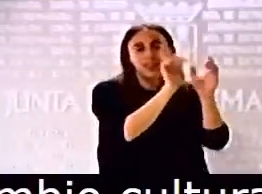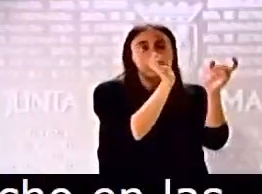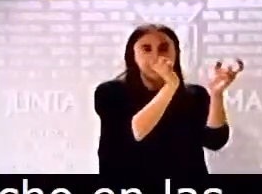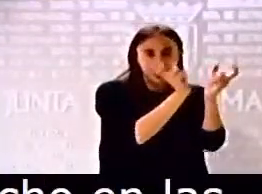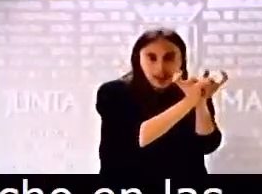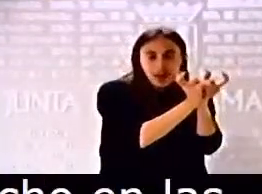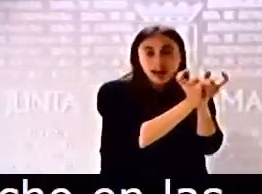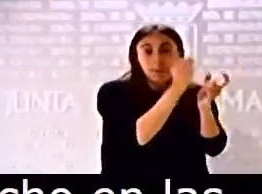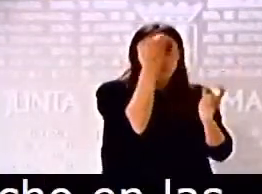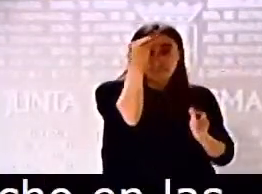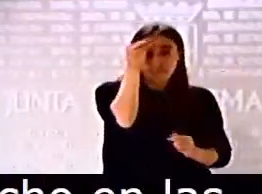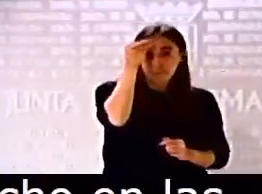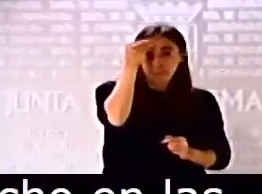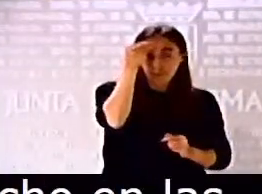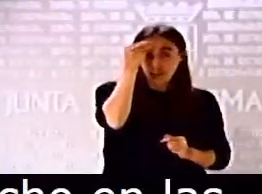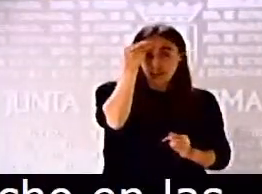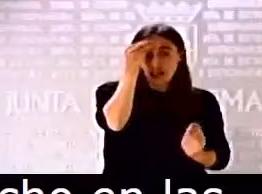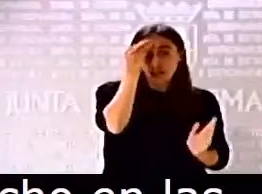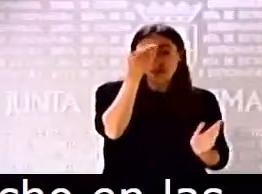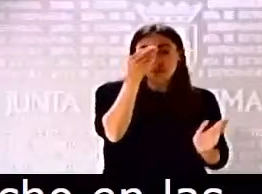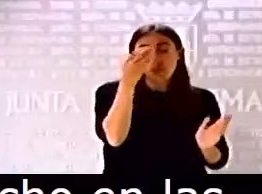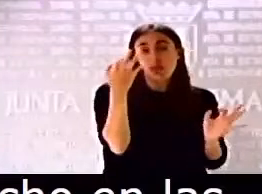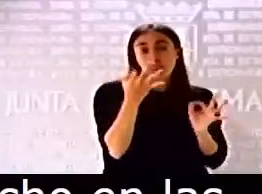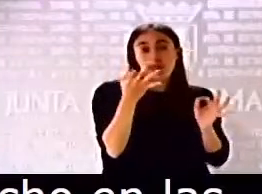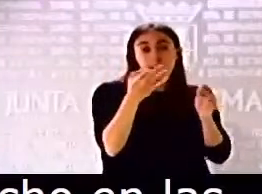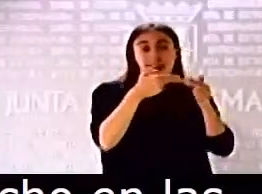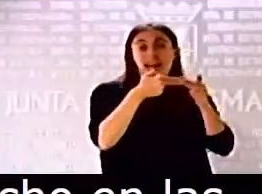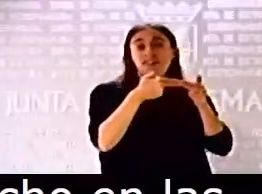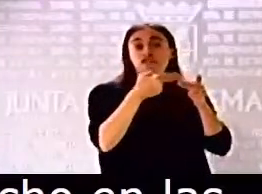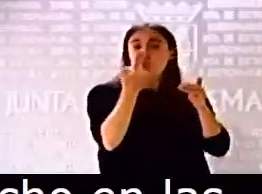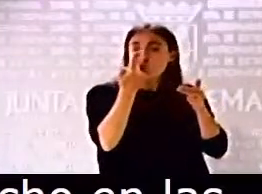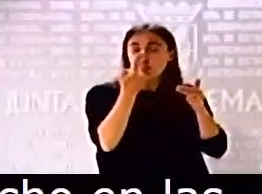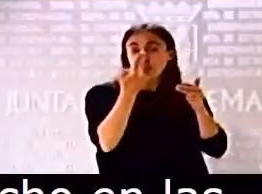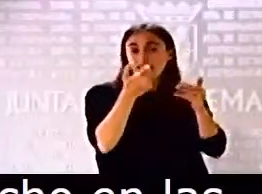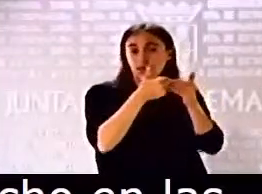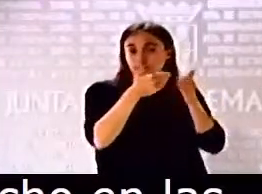y creen que debemos abrir la raya,